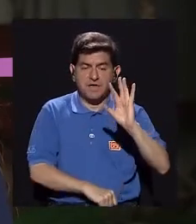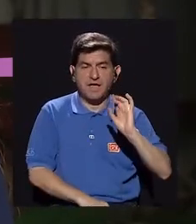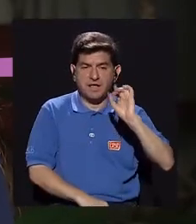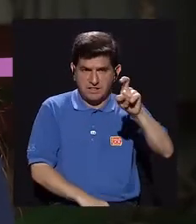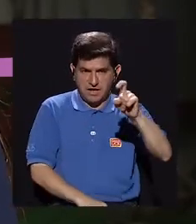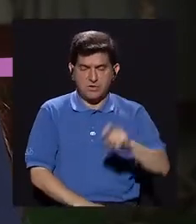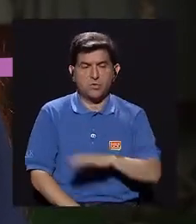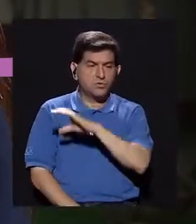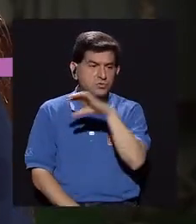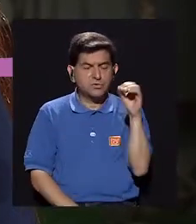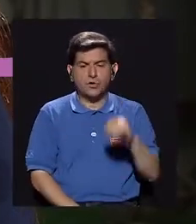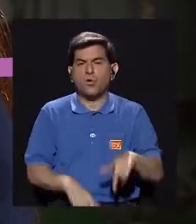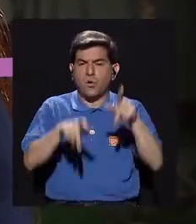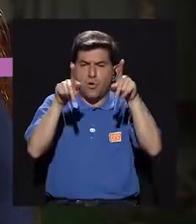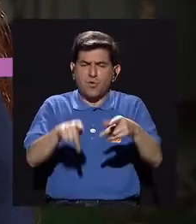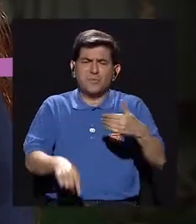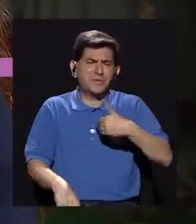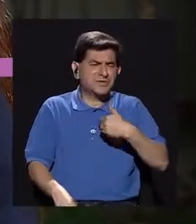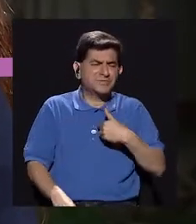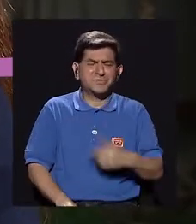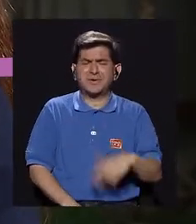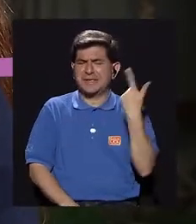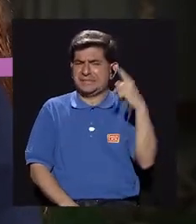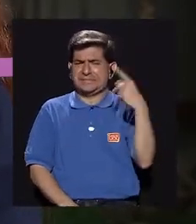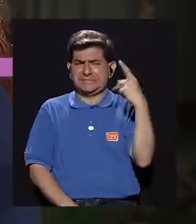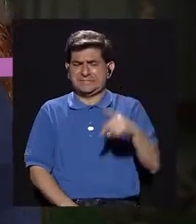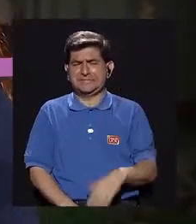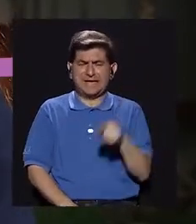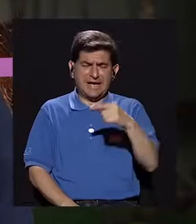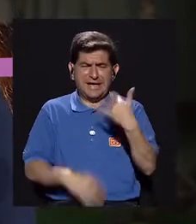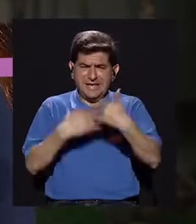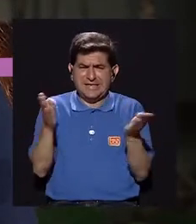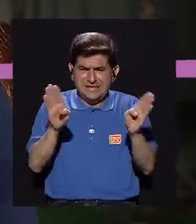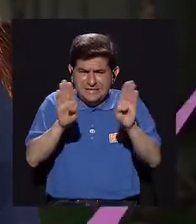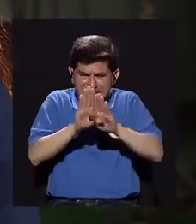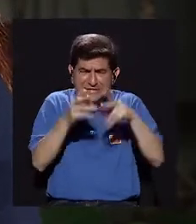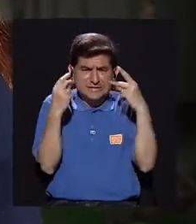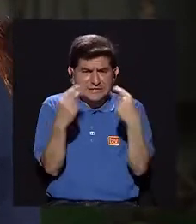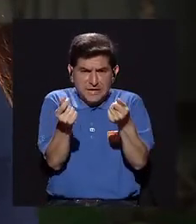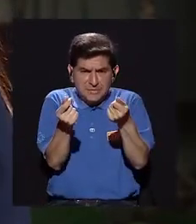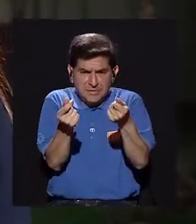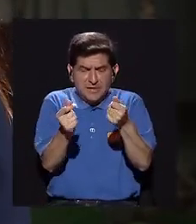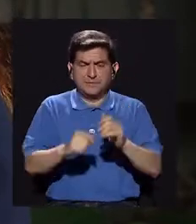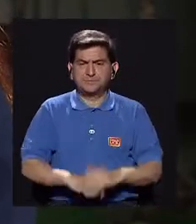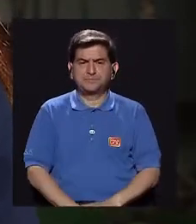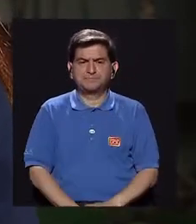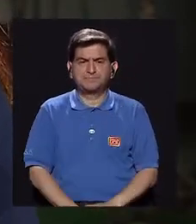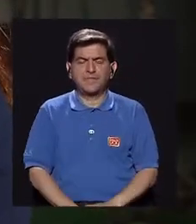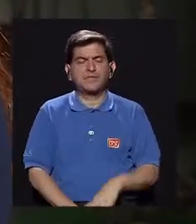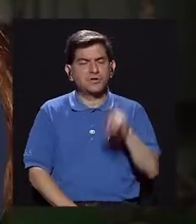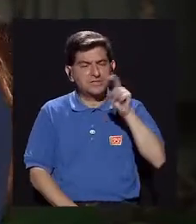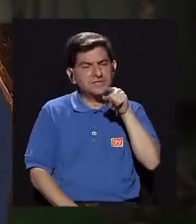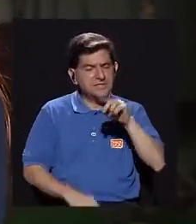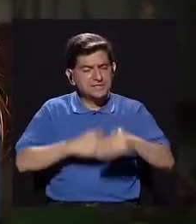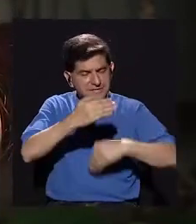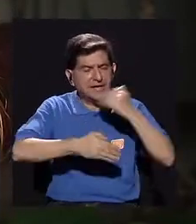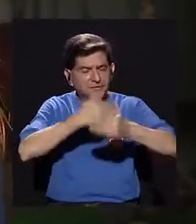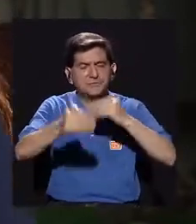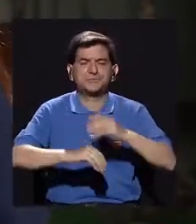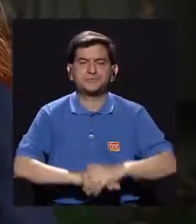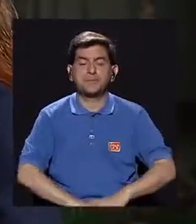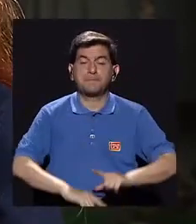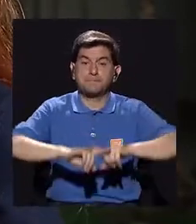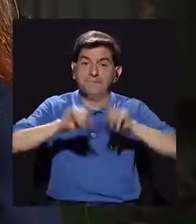el diagnóstico. O es un paciente que tiene mucho riesgo de hacer fibrosis en forma rápida, entonces recurrimos a